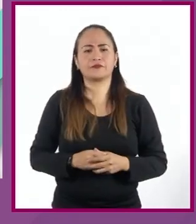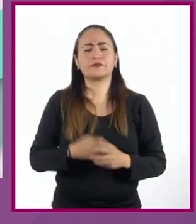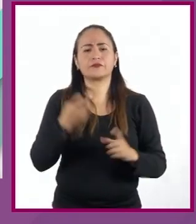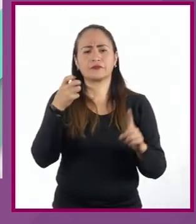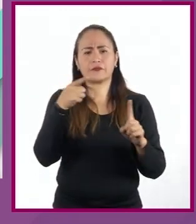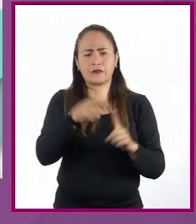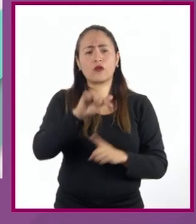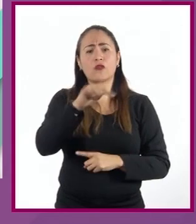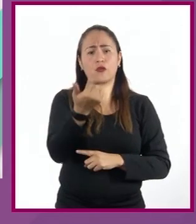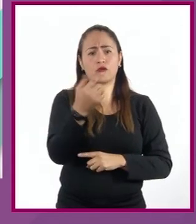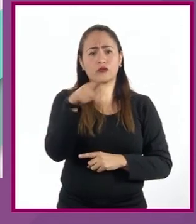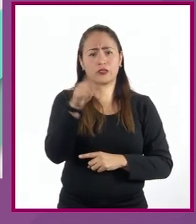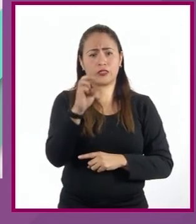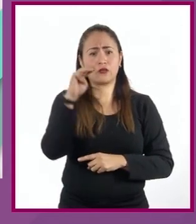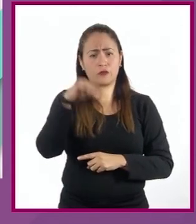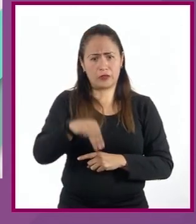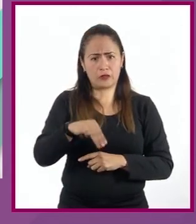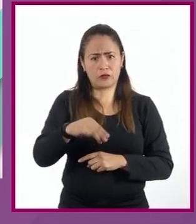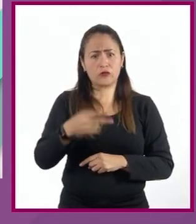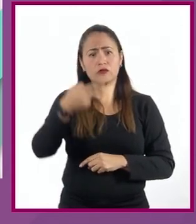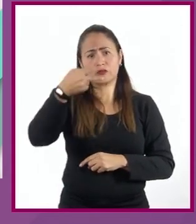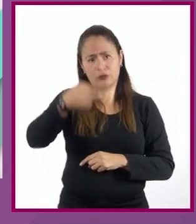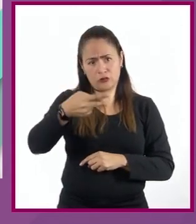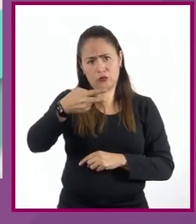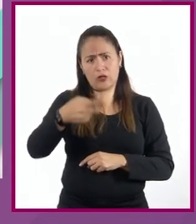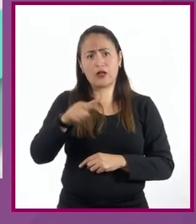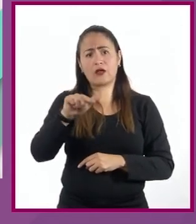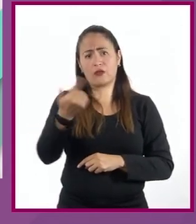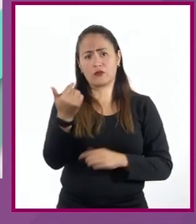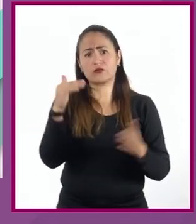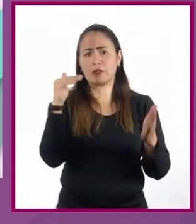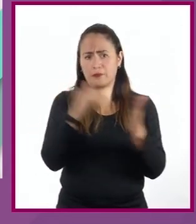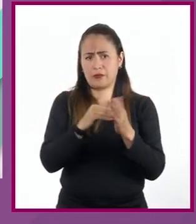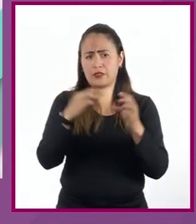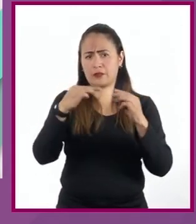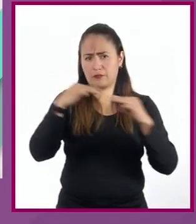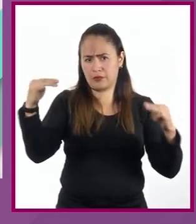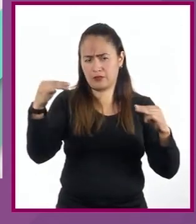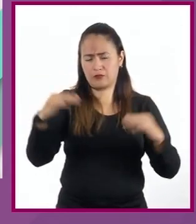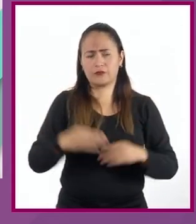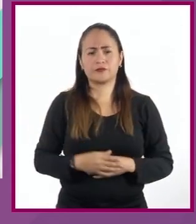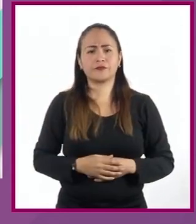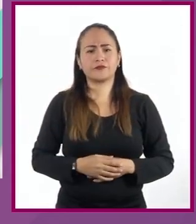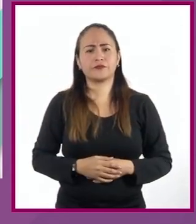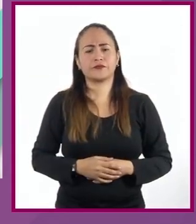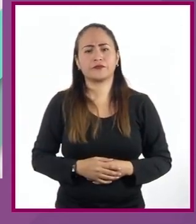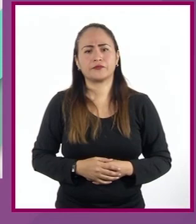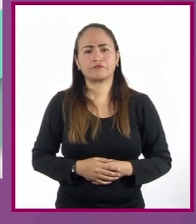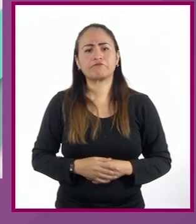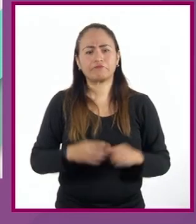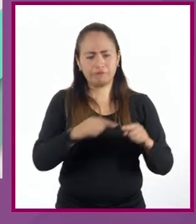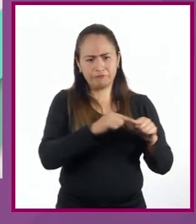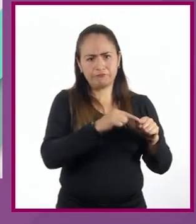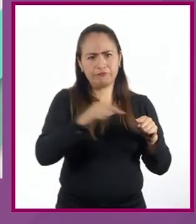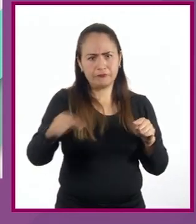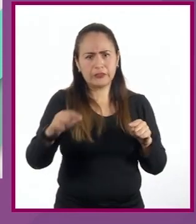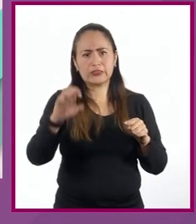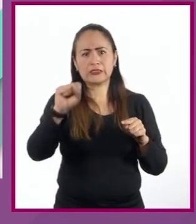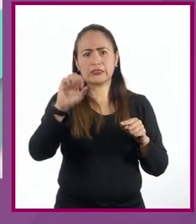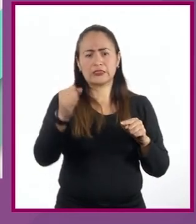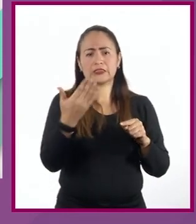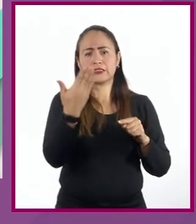que 12 kilómetros equivalen a 12.000 metros. Hasta el momento ha recorrido